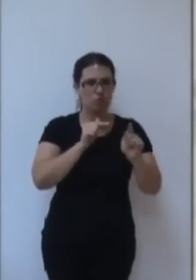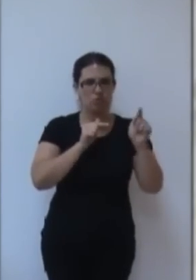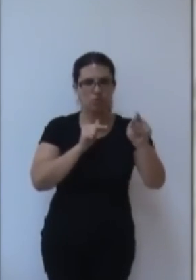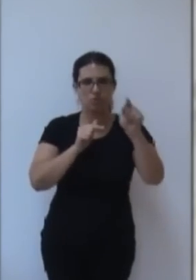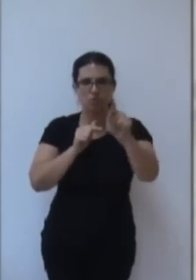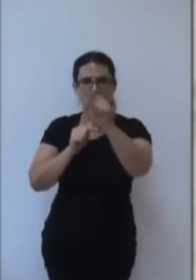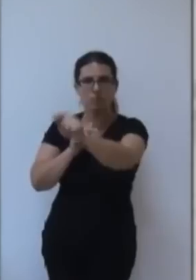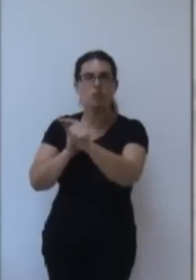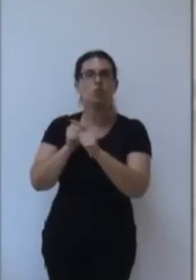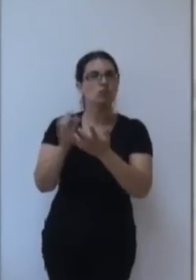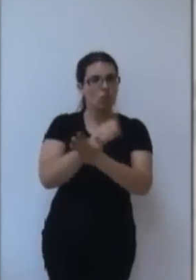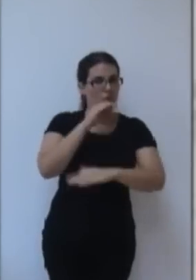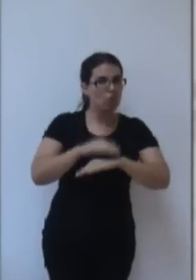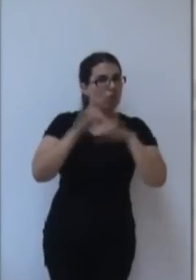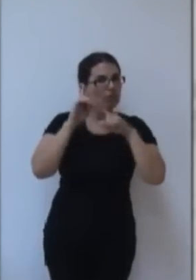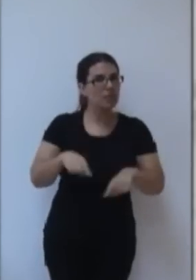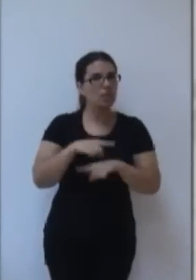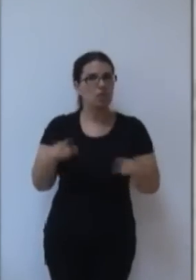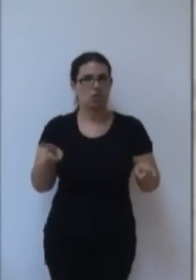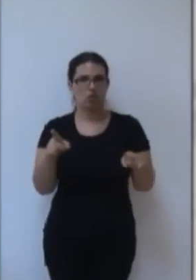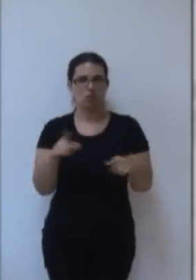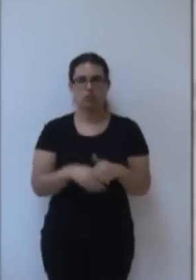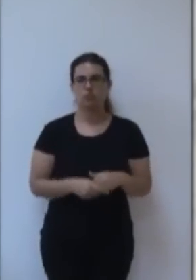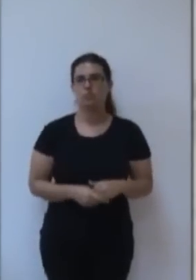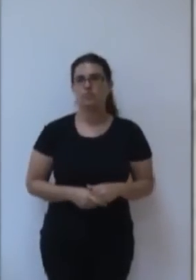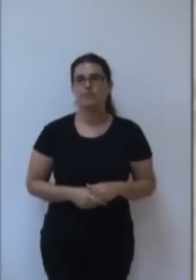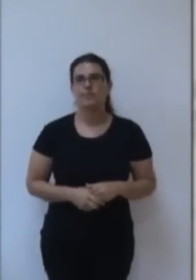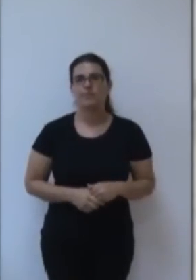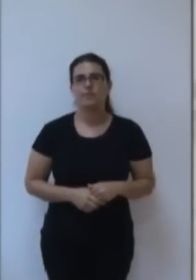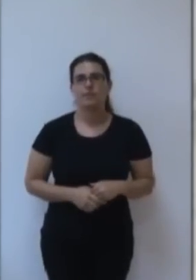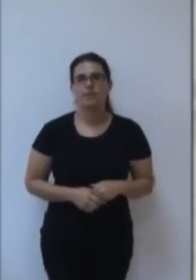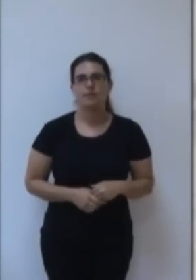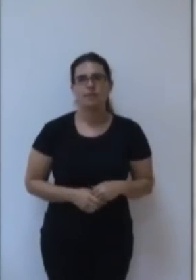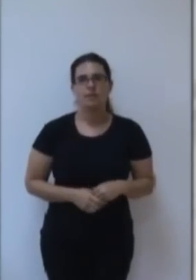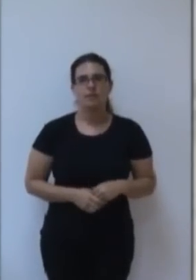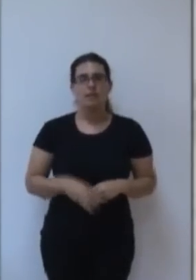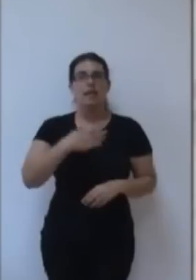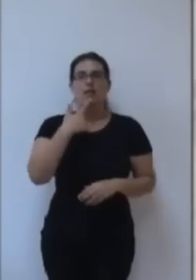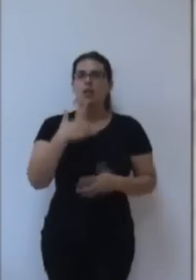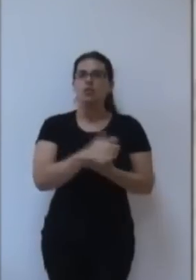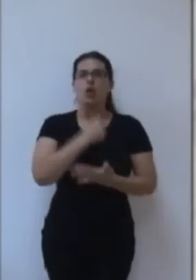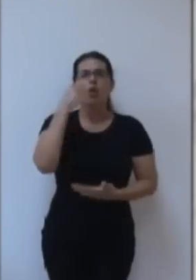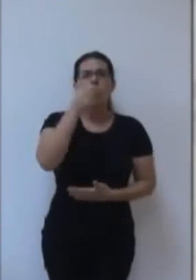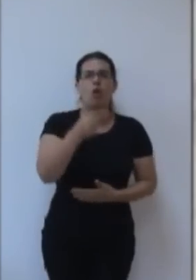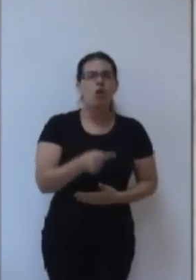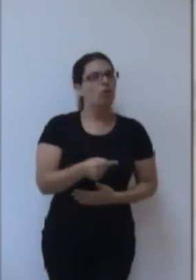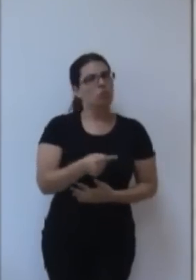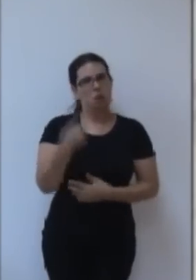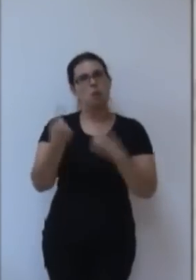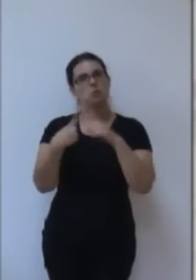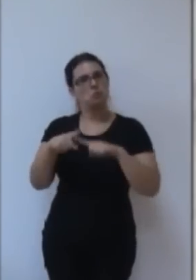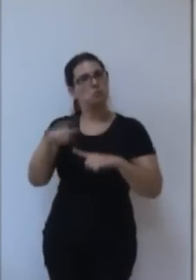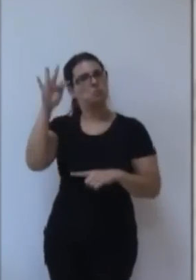marcados en el camino y al final has llegado al destino que tú querías llegar, ¿no? O sea que no todo es malo, hay cosas muy